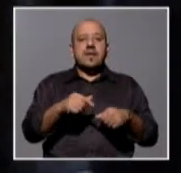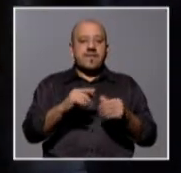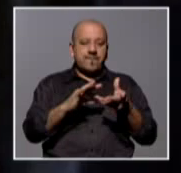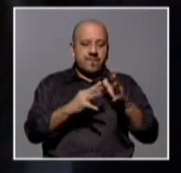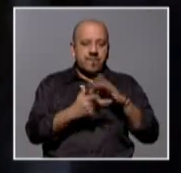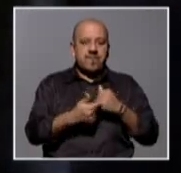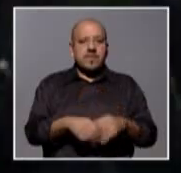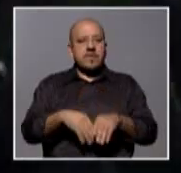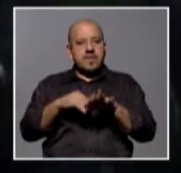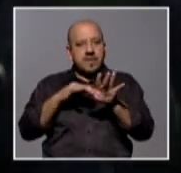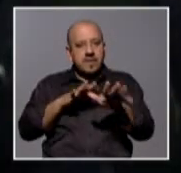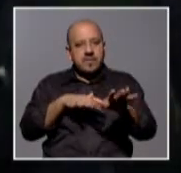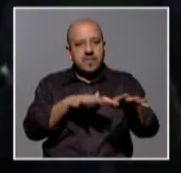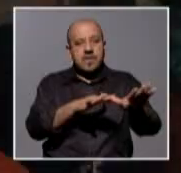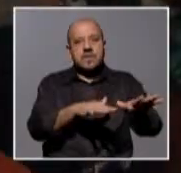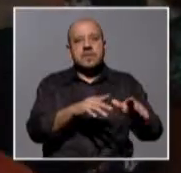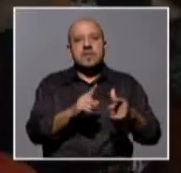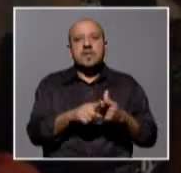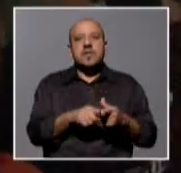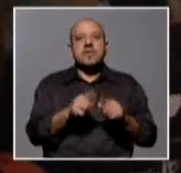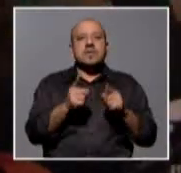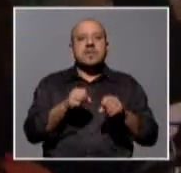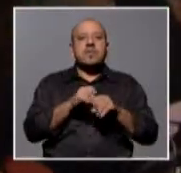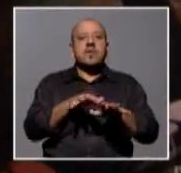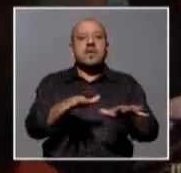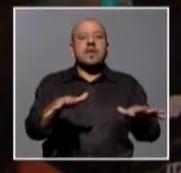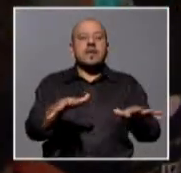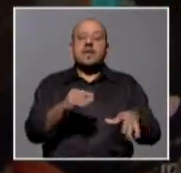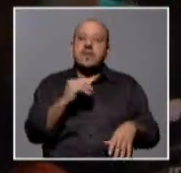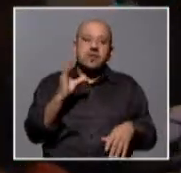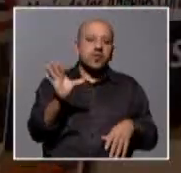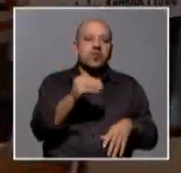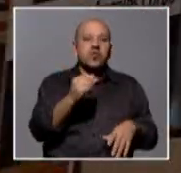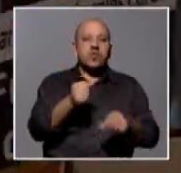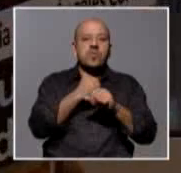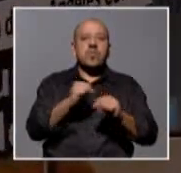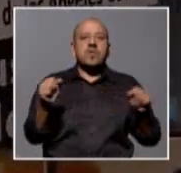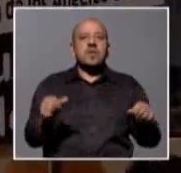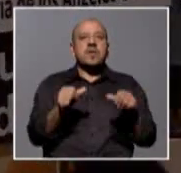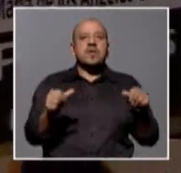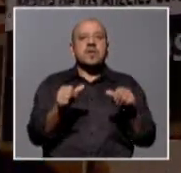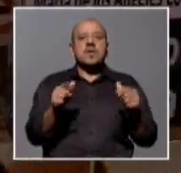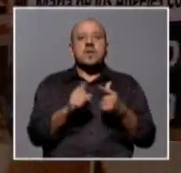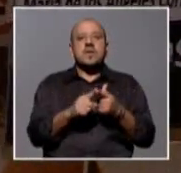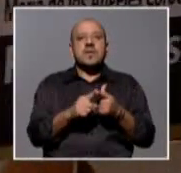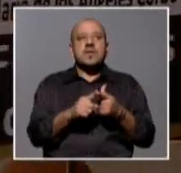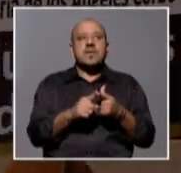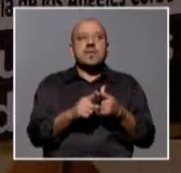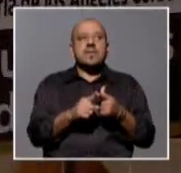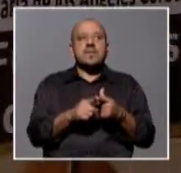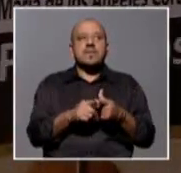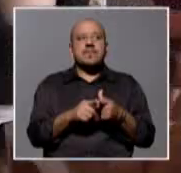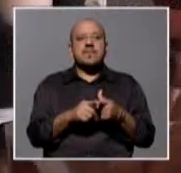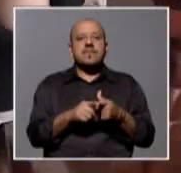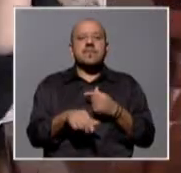Y también por las redes, todo lo que puedas hacer de colgar una margarita, ya, sí, la